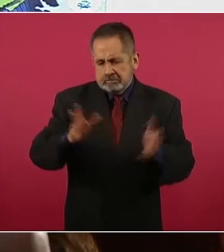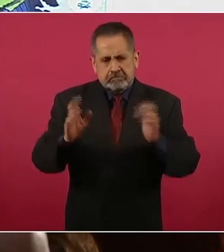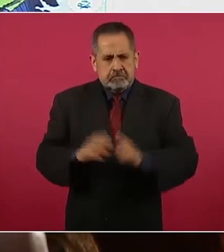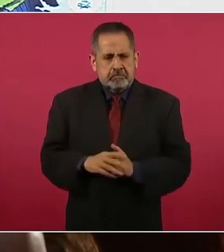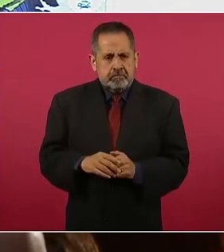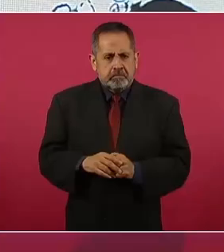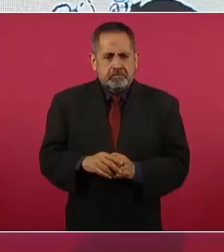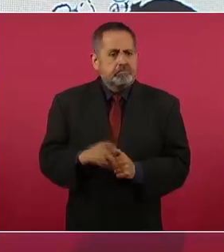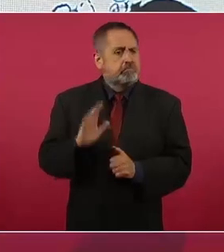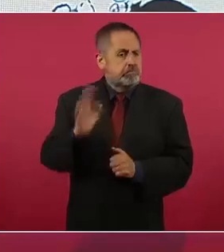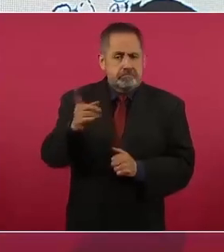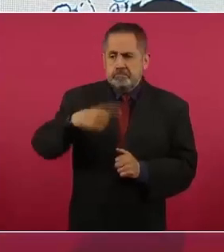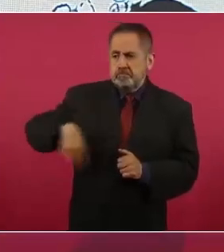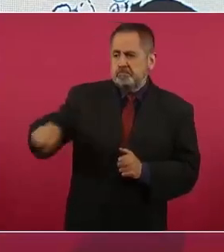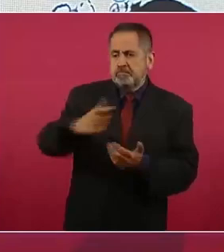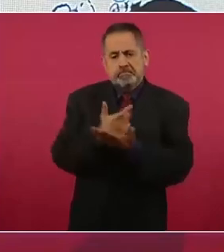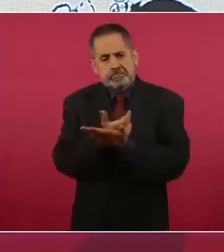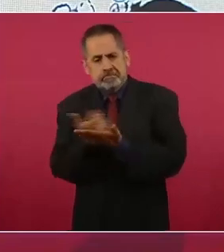Que ha aumentado el salario